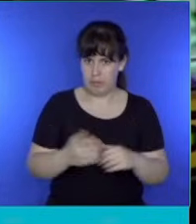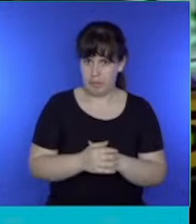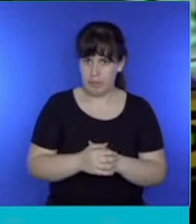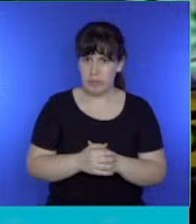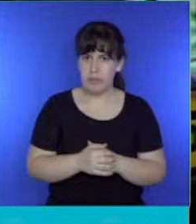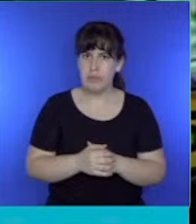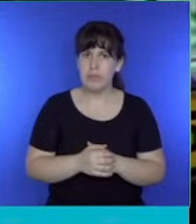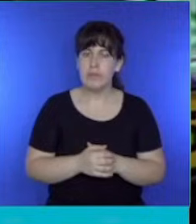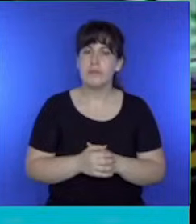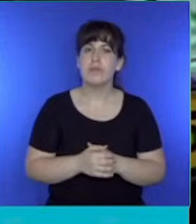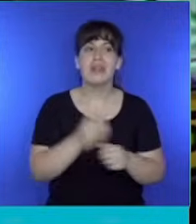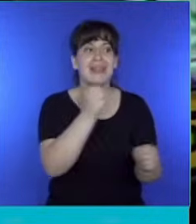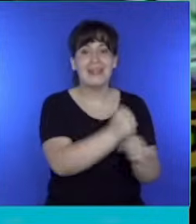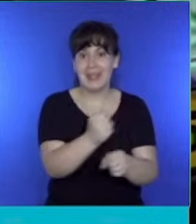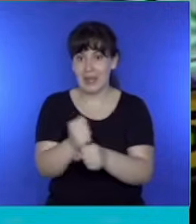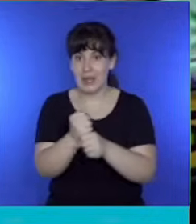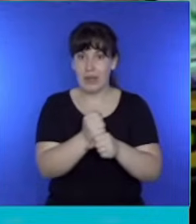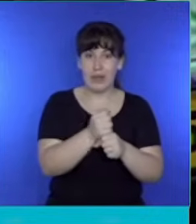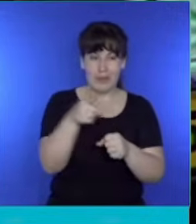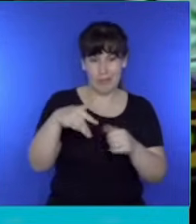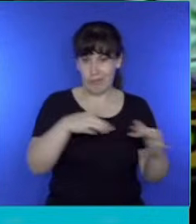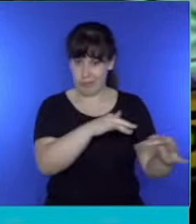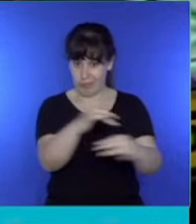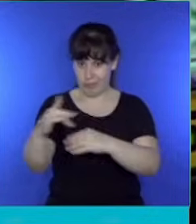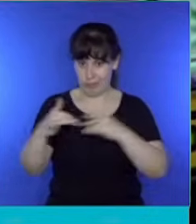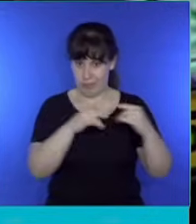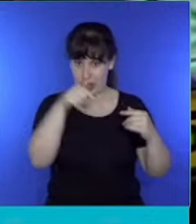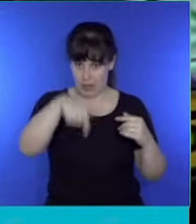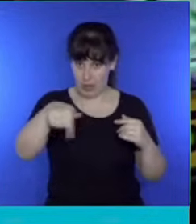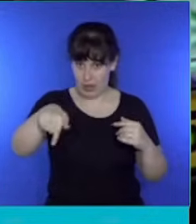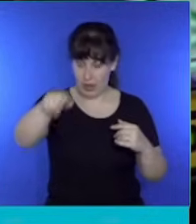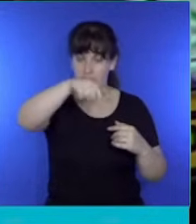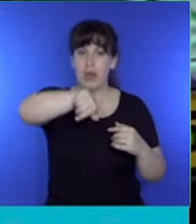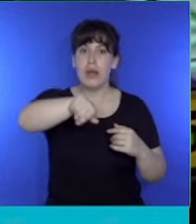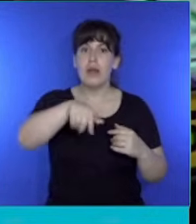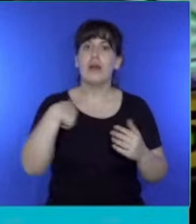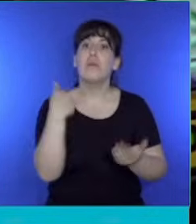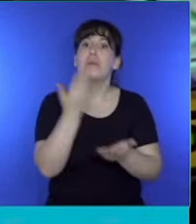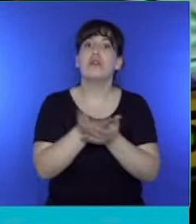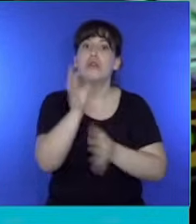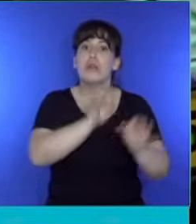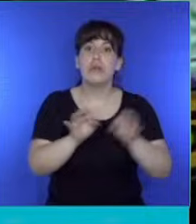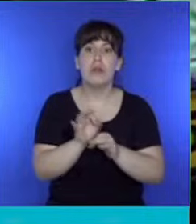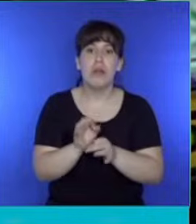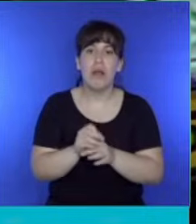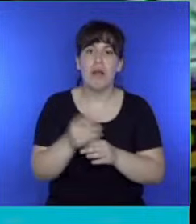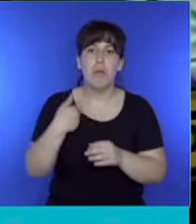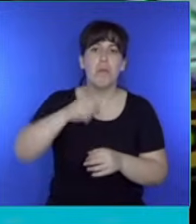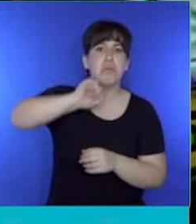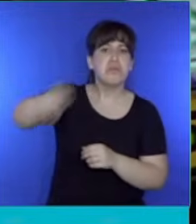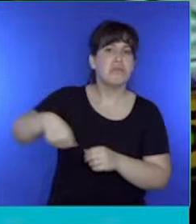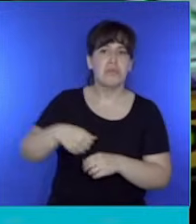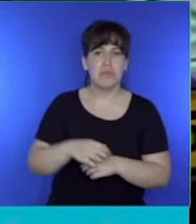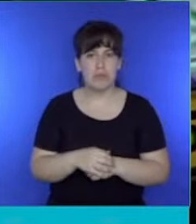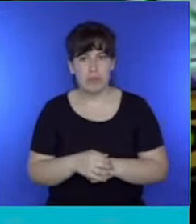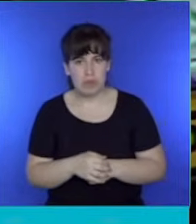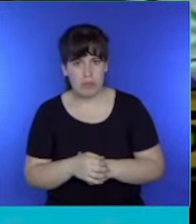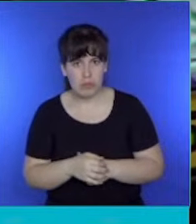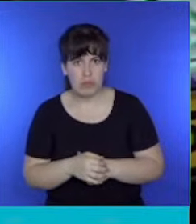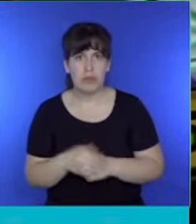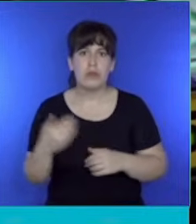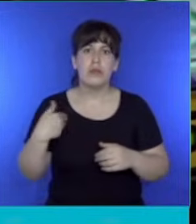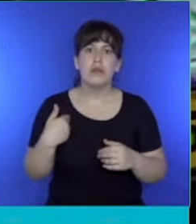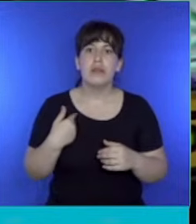Los trabajadores habían estado rondando por acá, tratando de presentar un proyecto, no se los escuchó. Y entre gallos